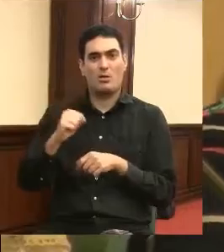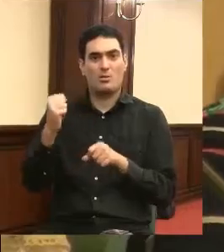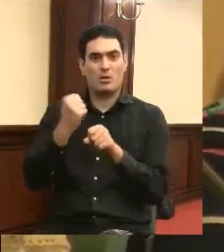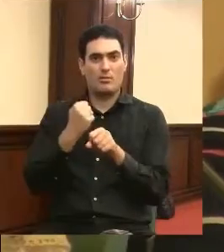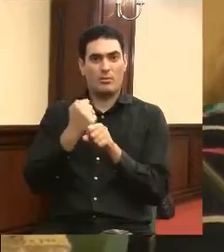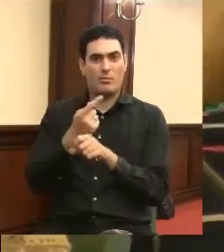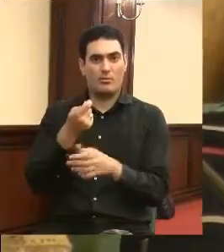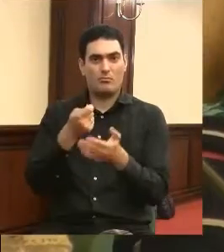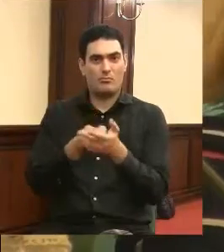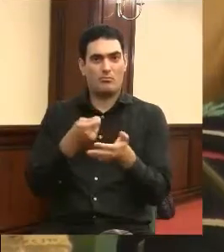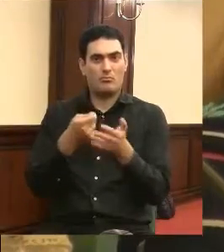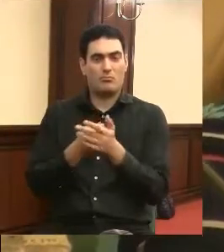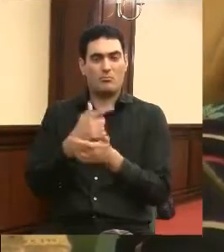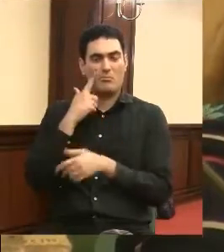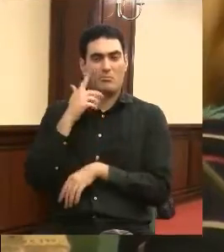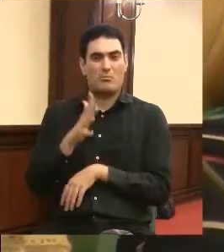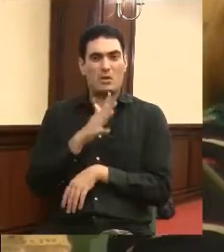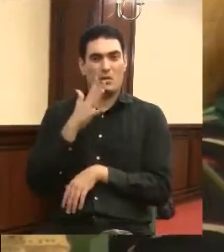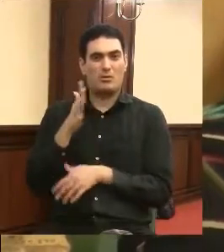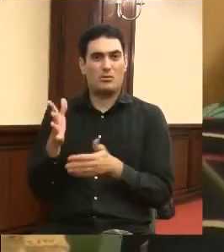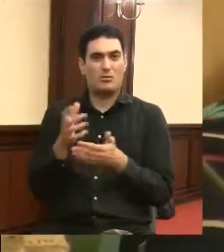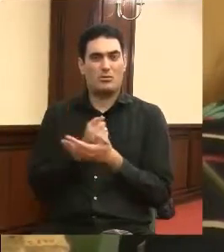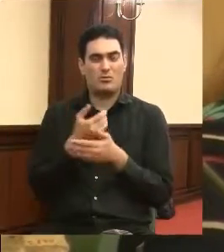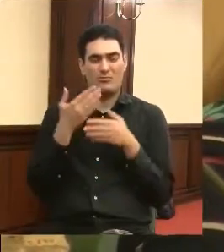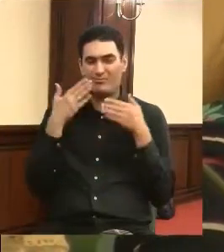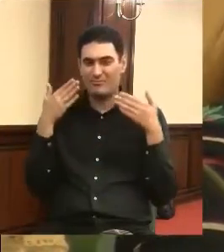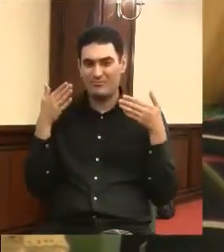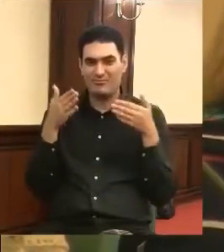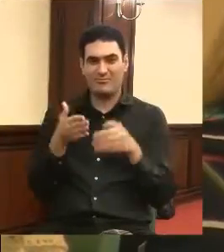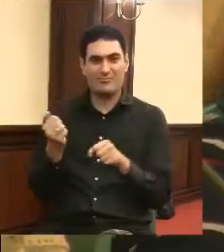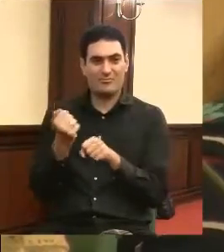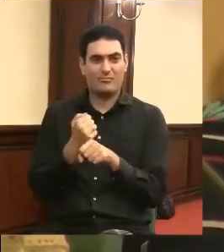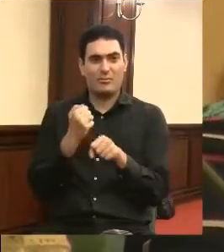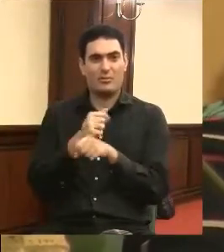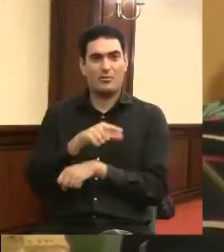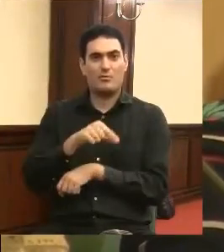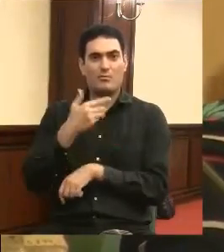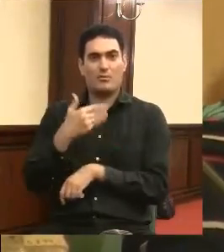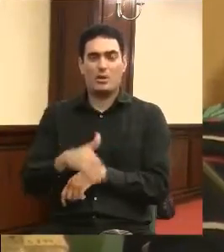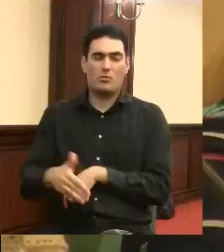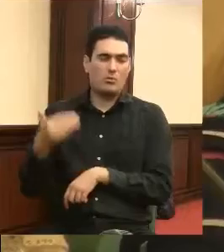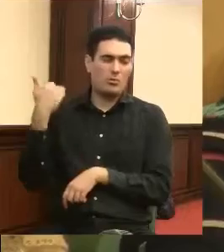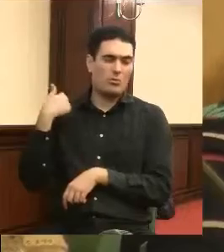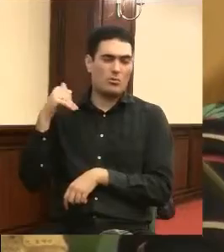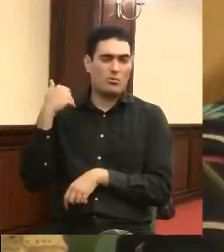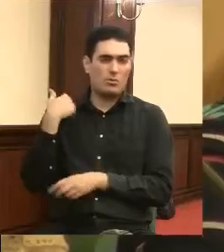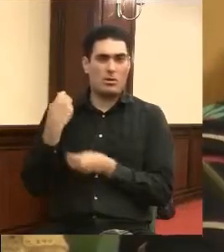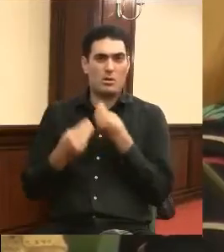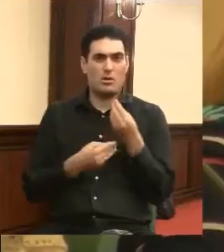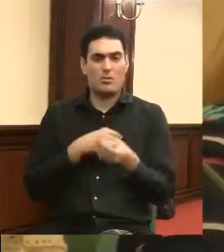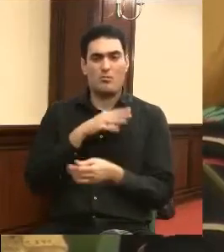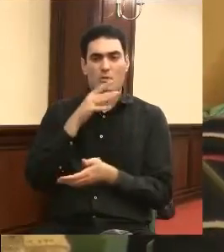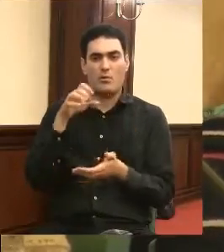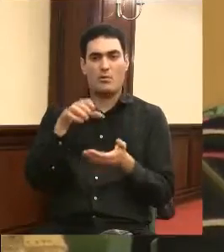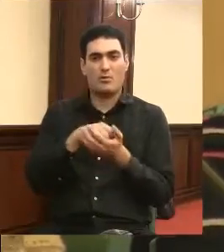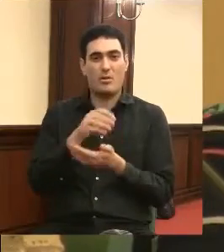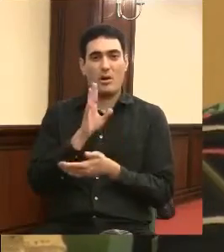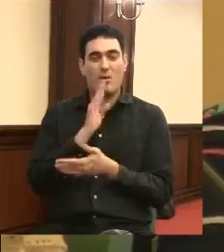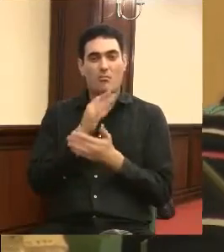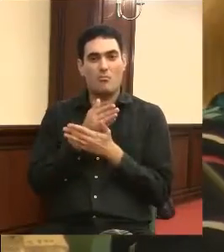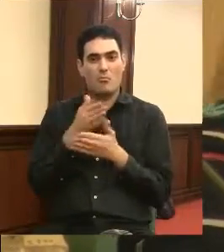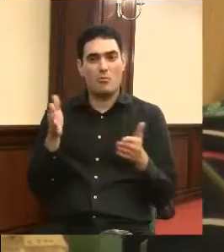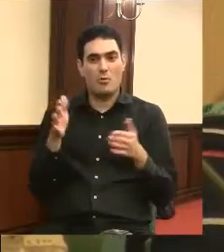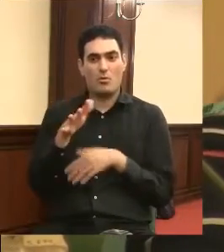en su caso, para la ampliación a 45 días por año trabajado en las indemnizaciones. Nos parece que todo se encamina a zanjar una